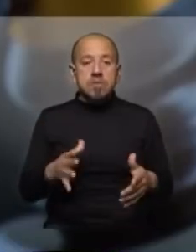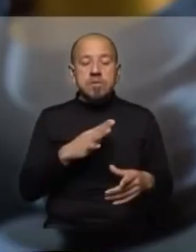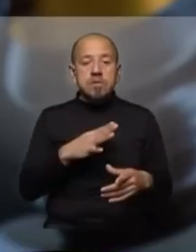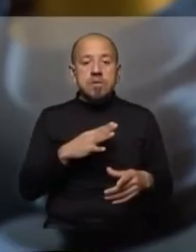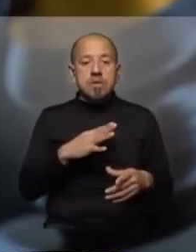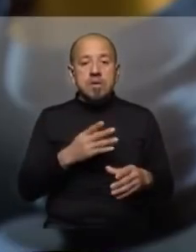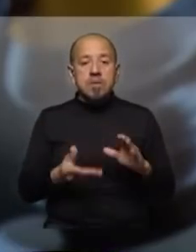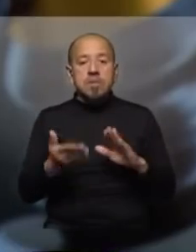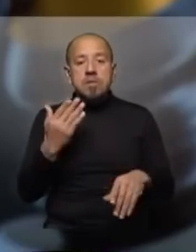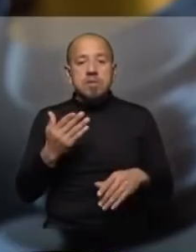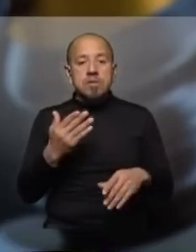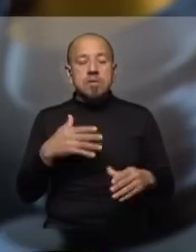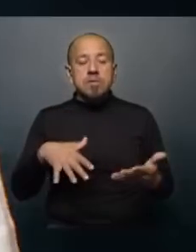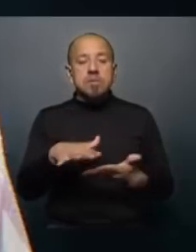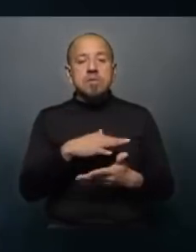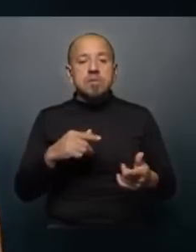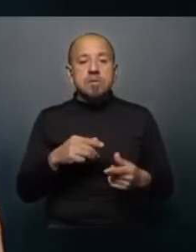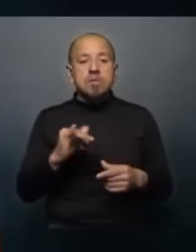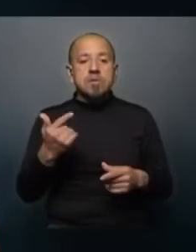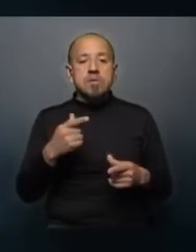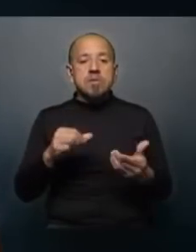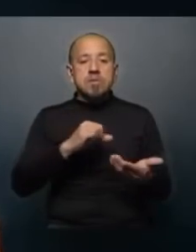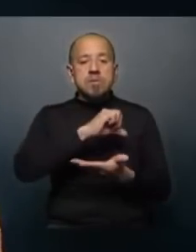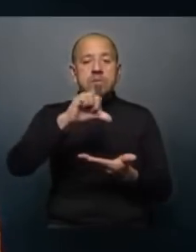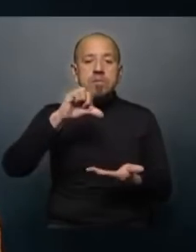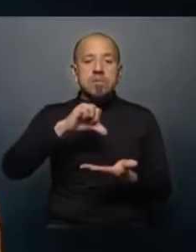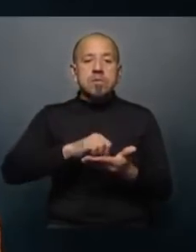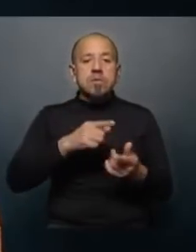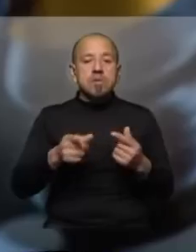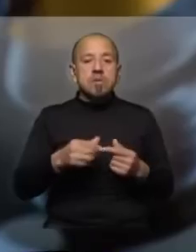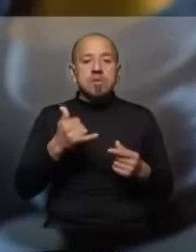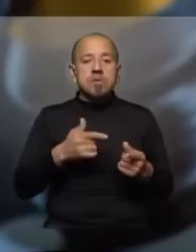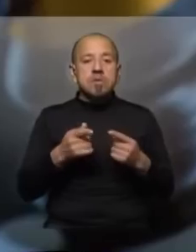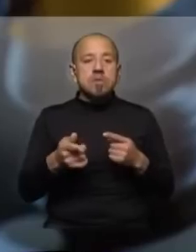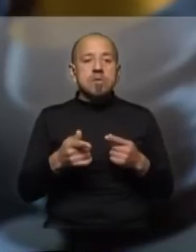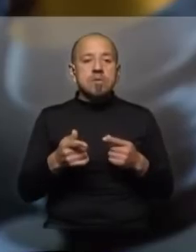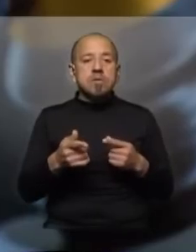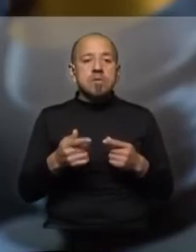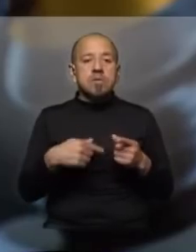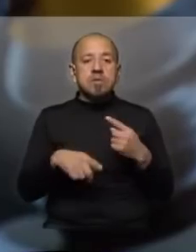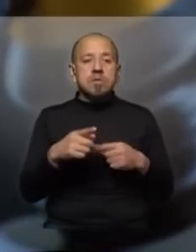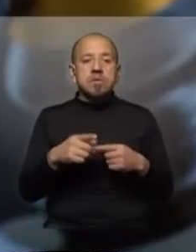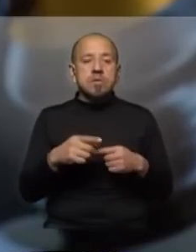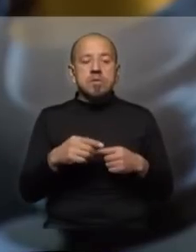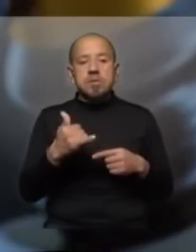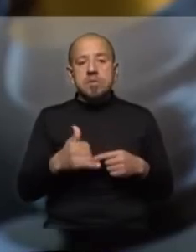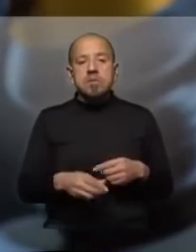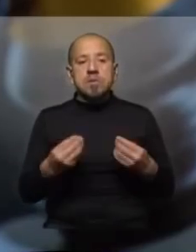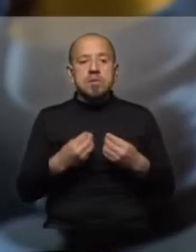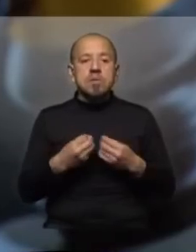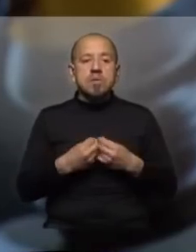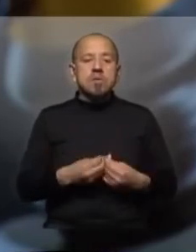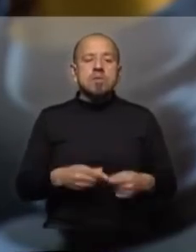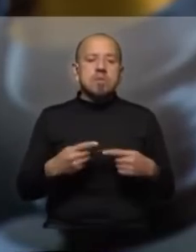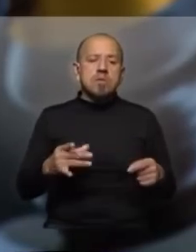el mercado y ya somos un país que hace muchísimos a y ya somos un país que tiene está hiper armado digamos entonces hay